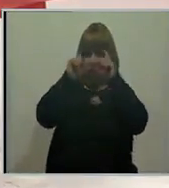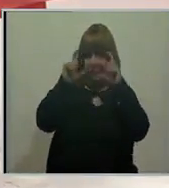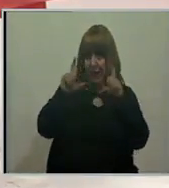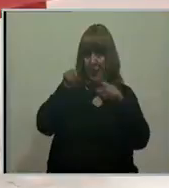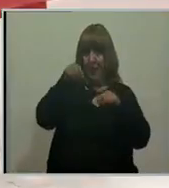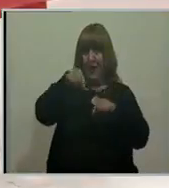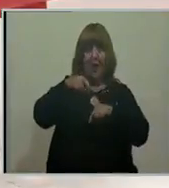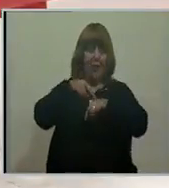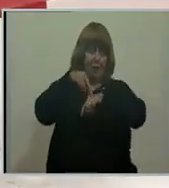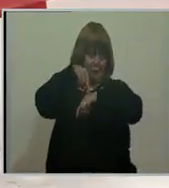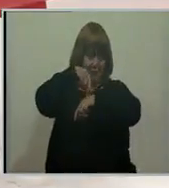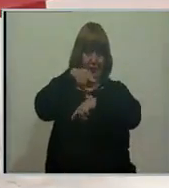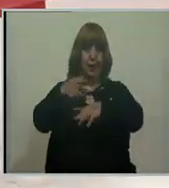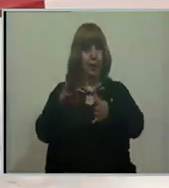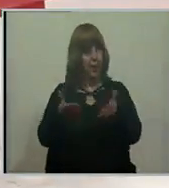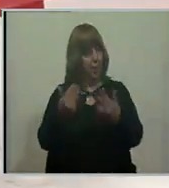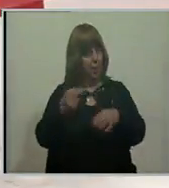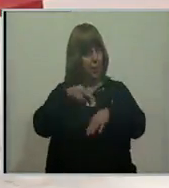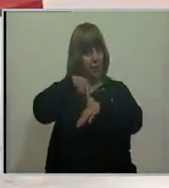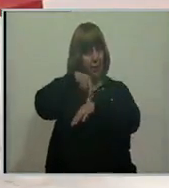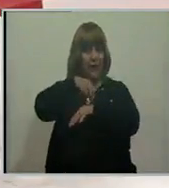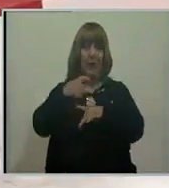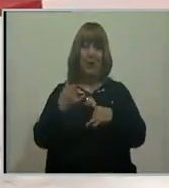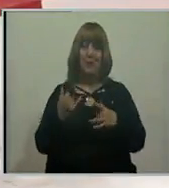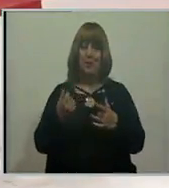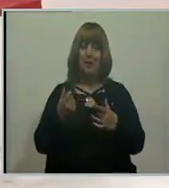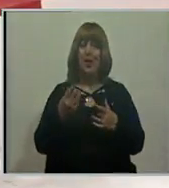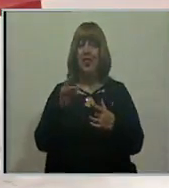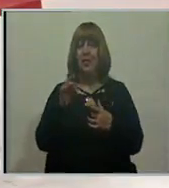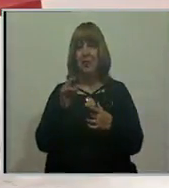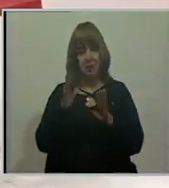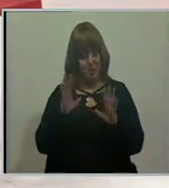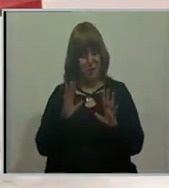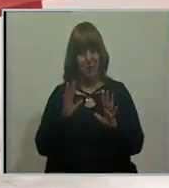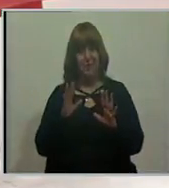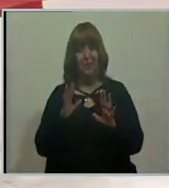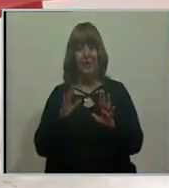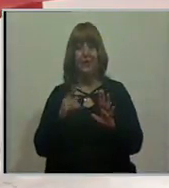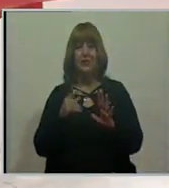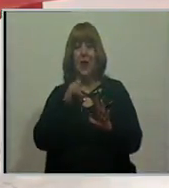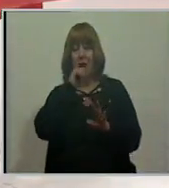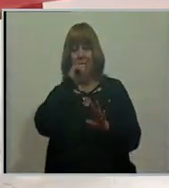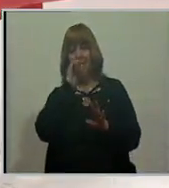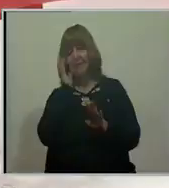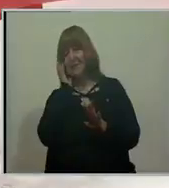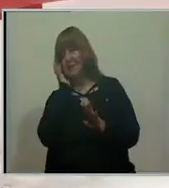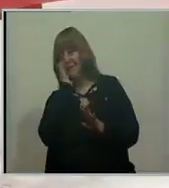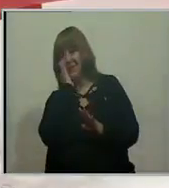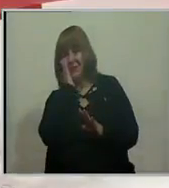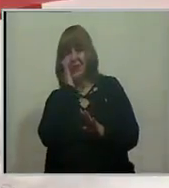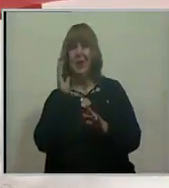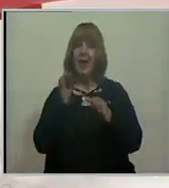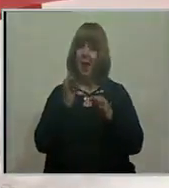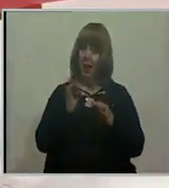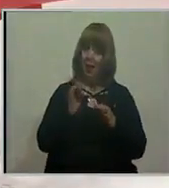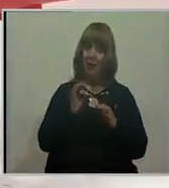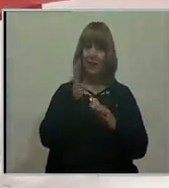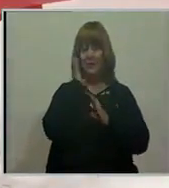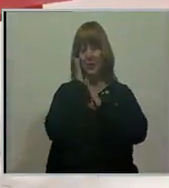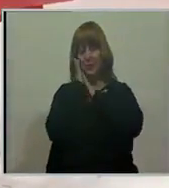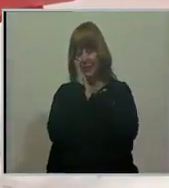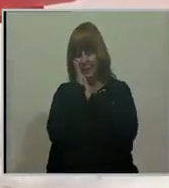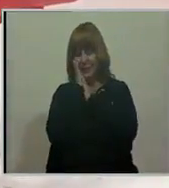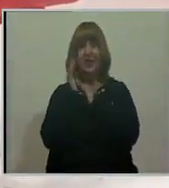que levantarse, ¿eh? Hay que arrancar la mañana, Ricardo, se lo pido, por favor. Envidio. Mire, no hay envidia sana, así que olvídese que